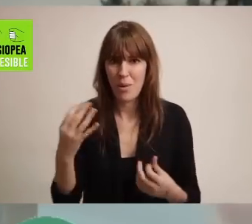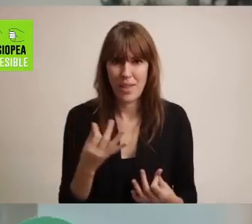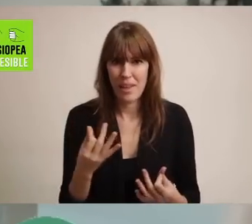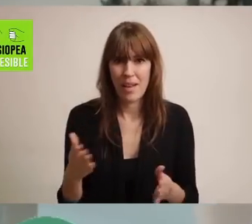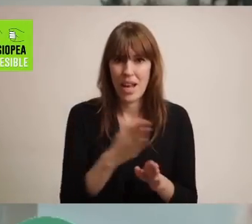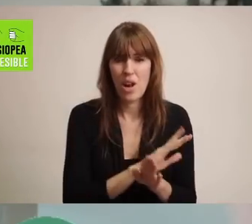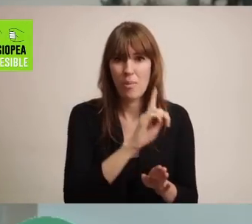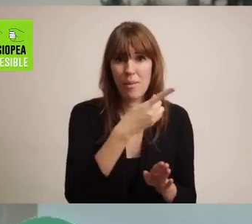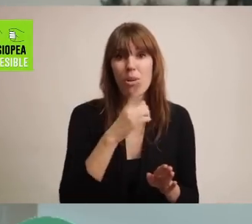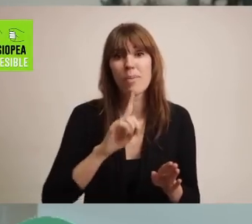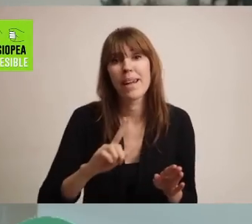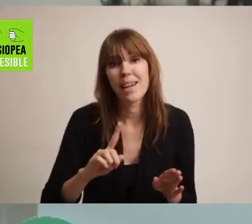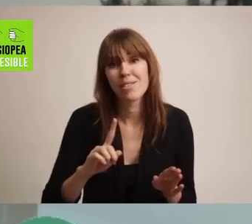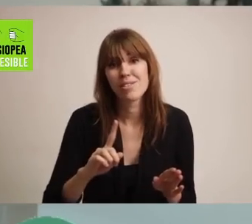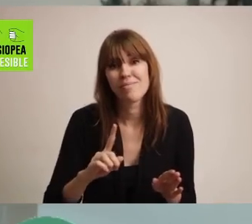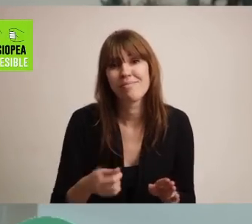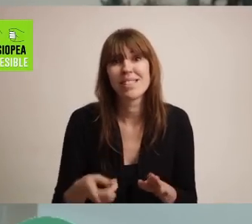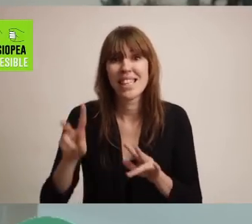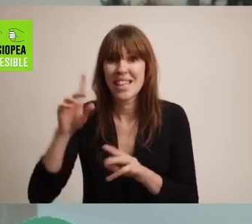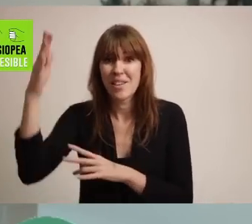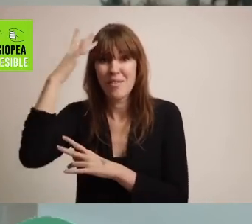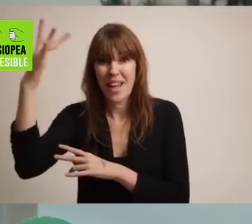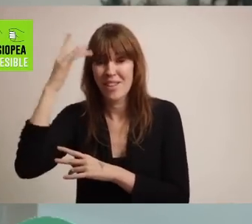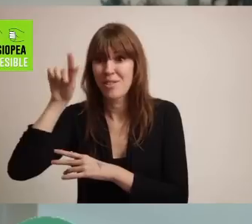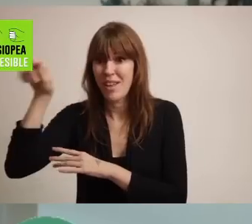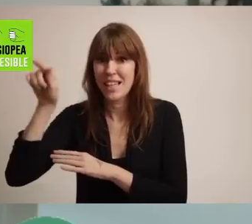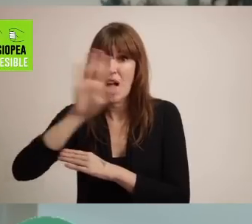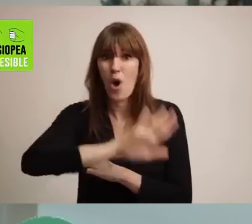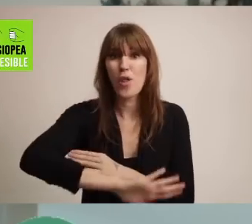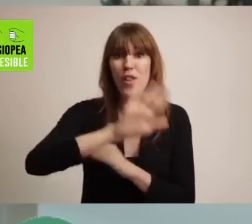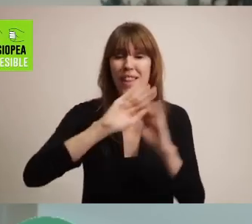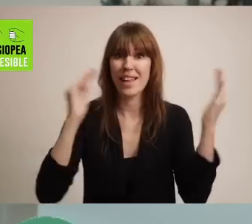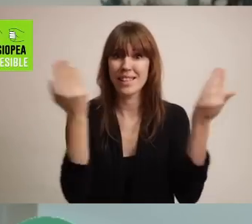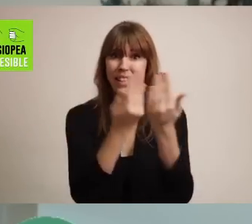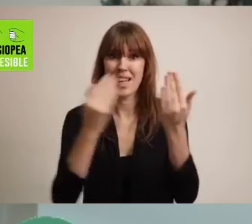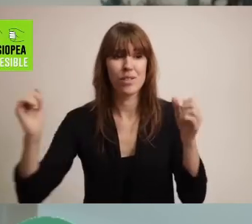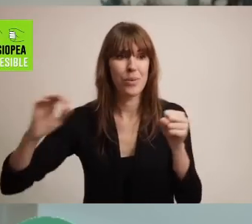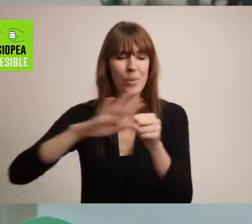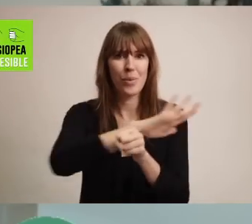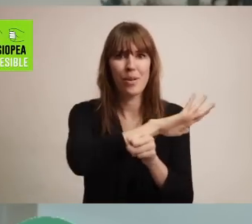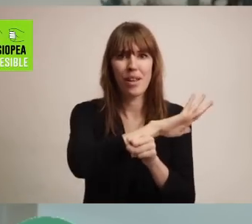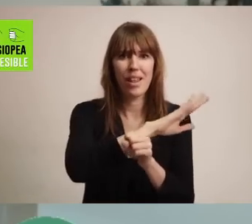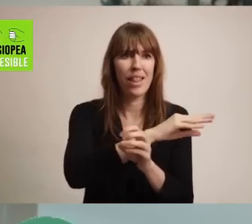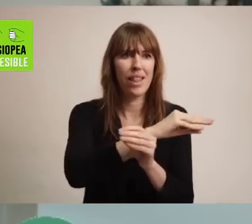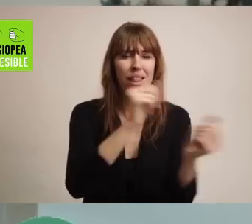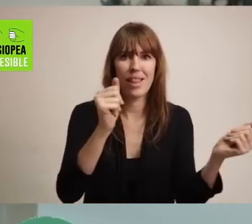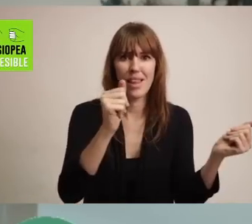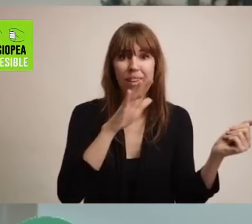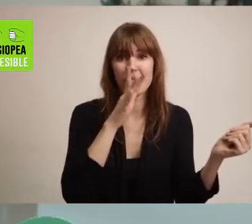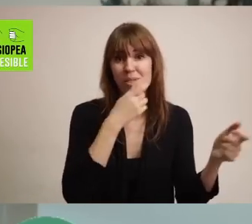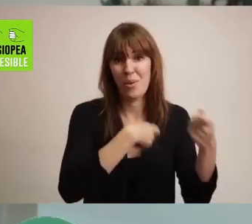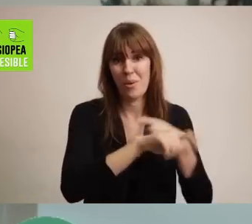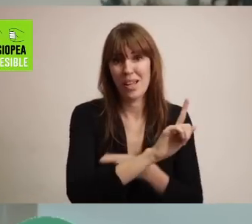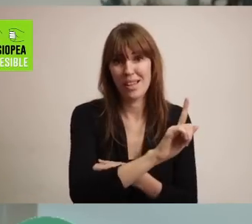llegó a Occidente eso se borró, porque claro, no vende. Usui en realidad no era un monje ni nada por